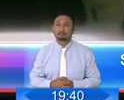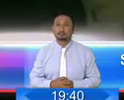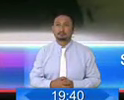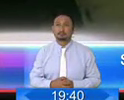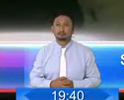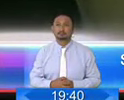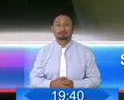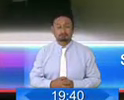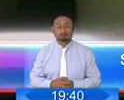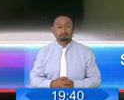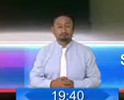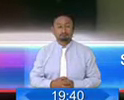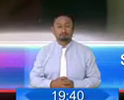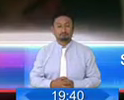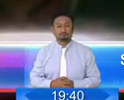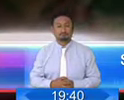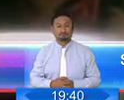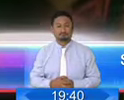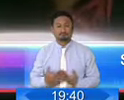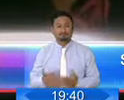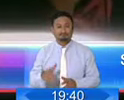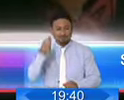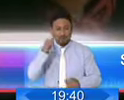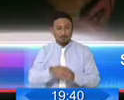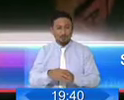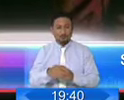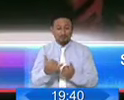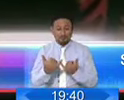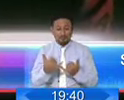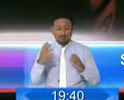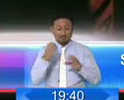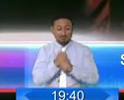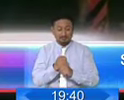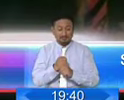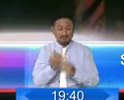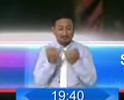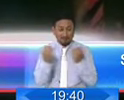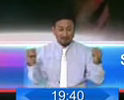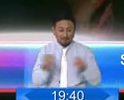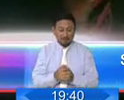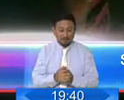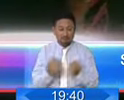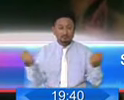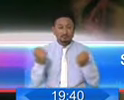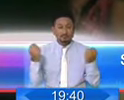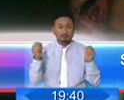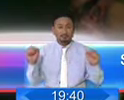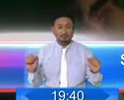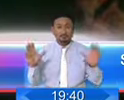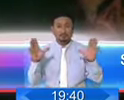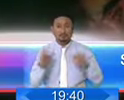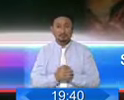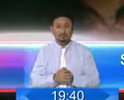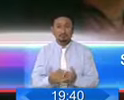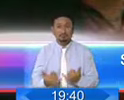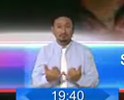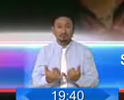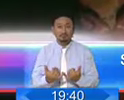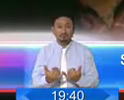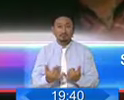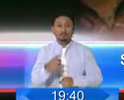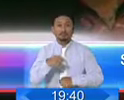Por la velada libertaria que se está llevando a cabo esta noche, queremos informarle que la fiesta de la luz se llevará a cabo